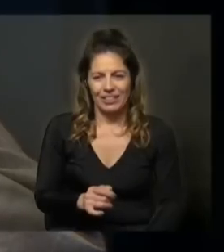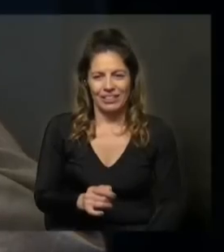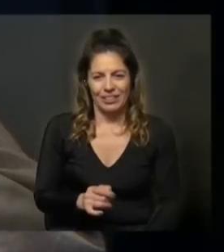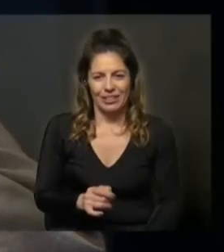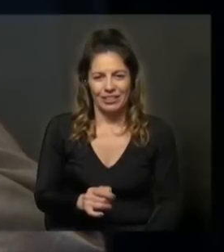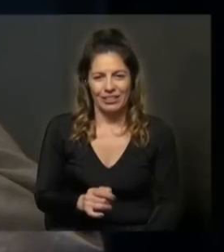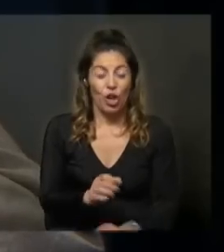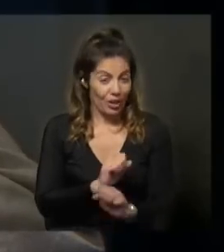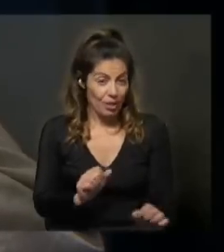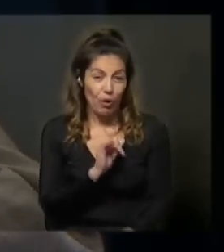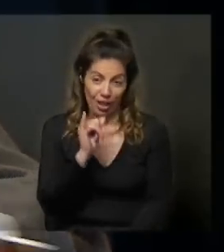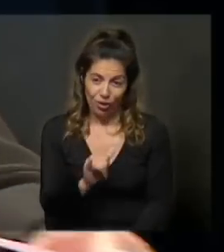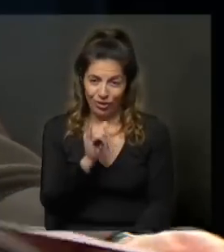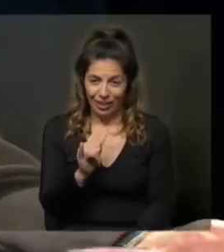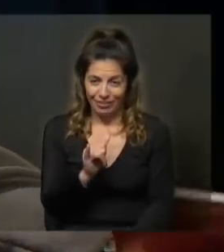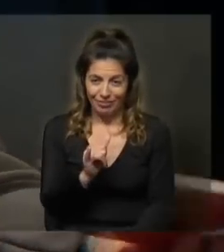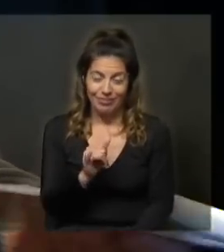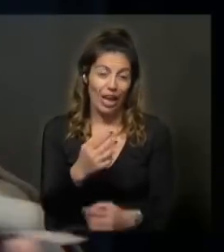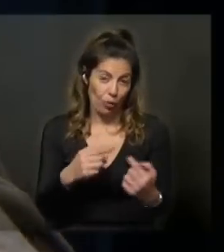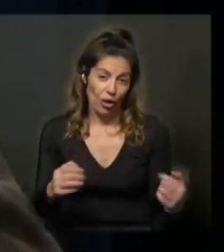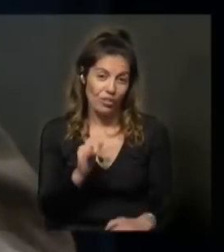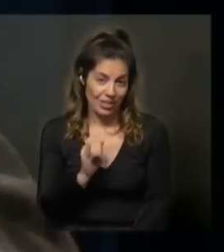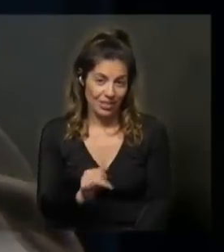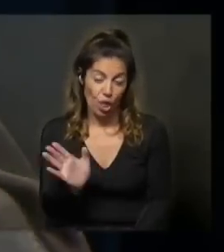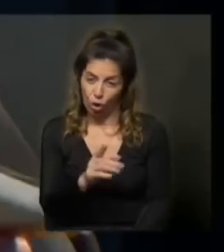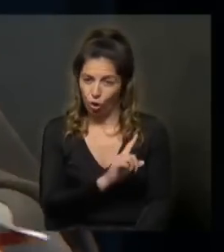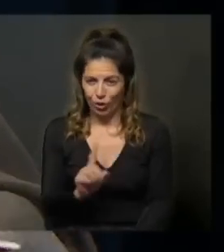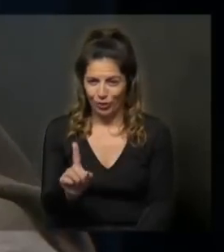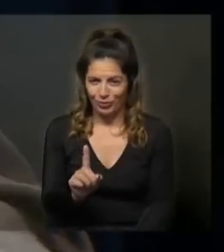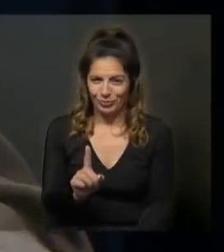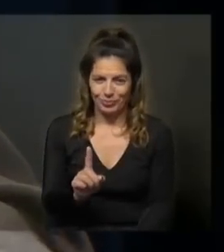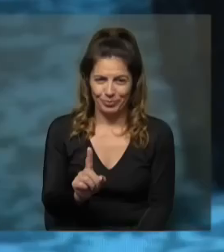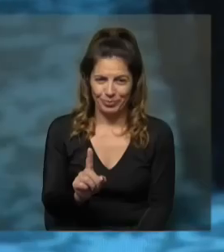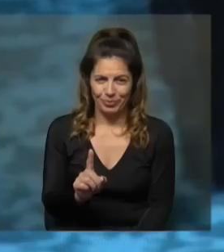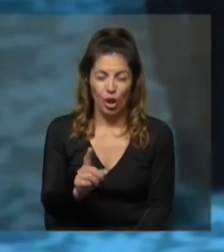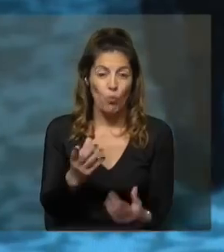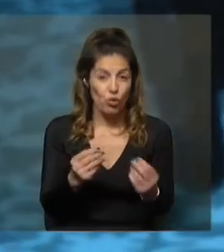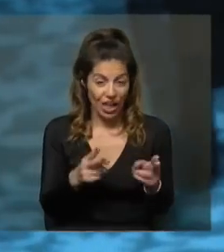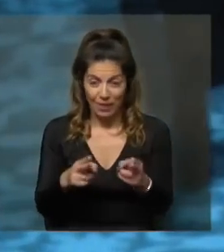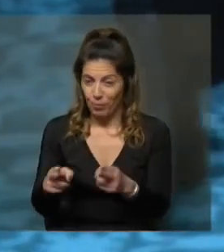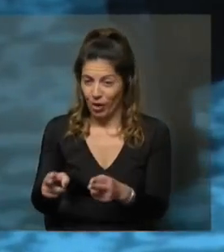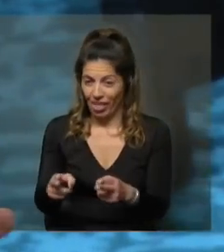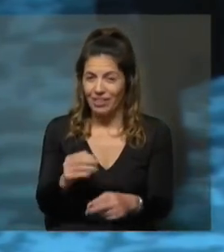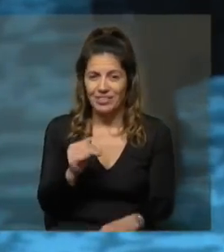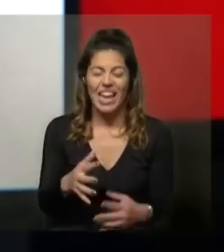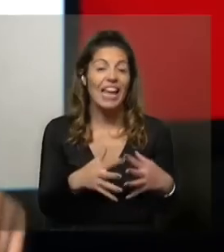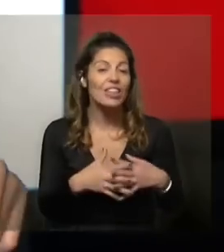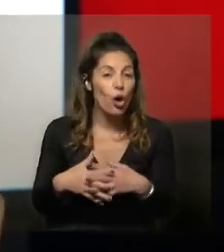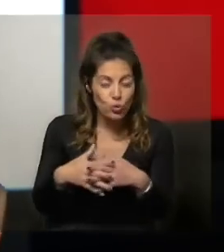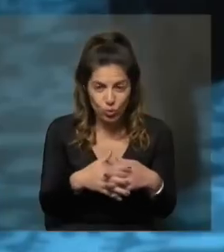lo que se puede contar no todas mira que fueron varias temporadas eh